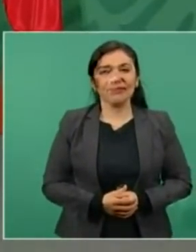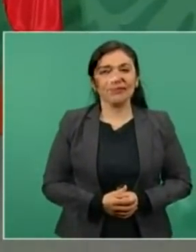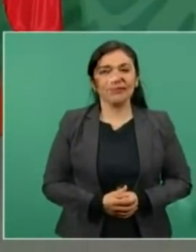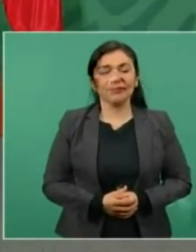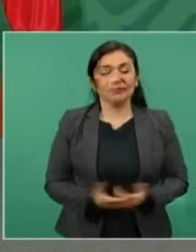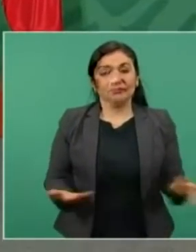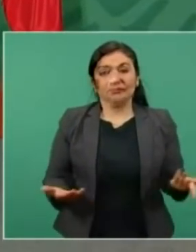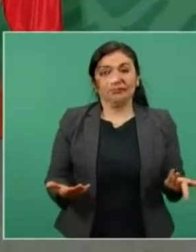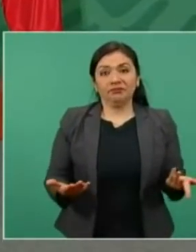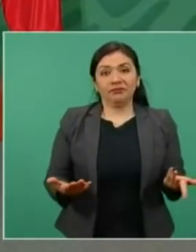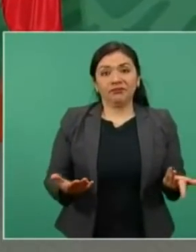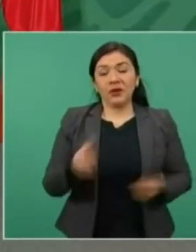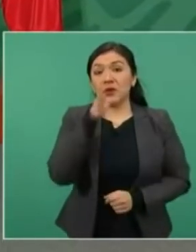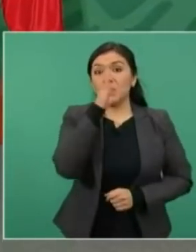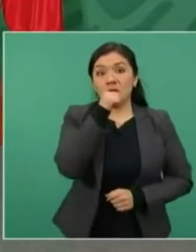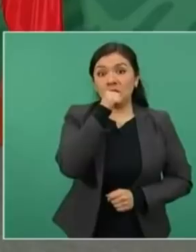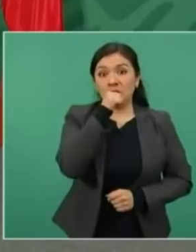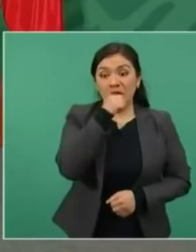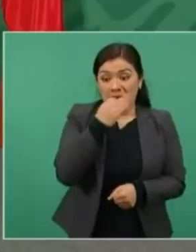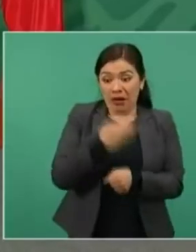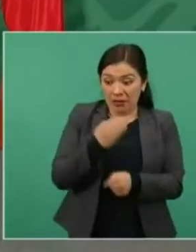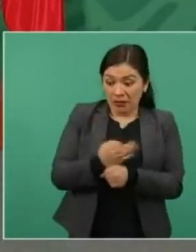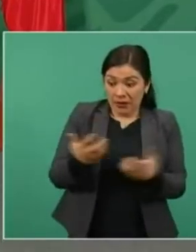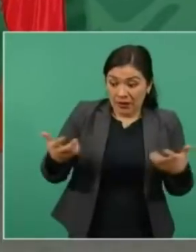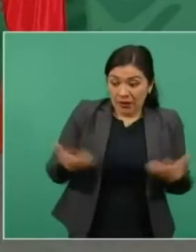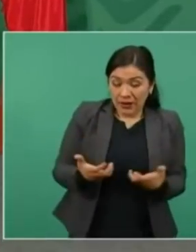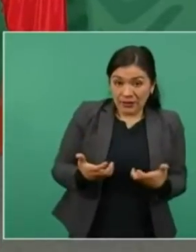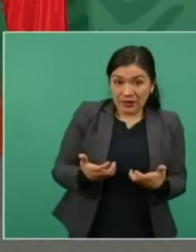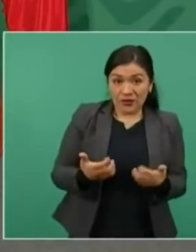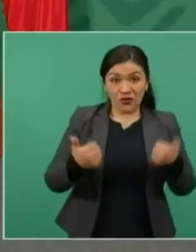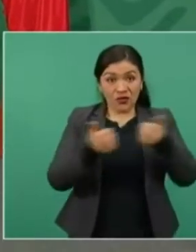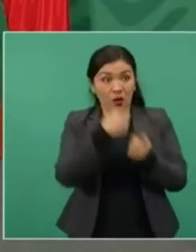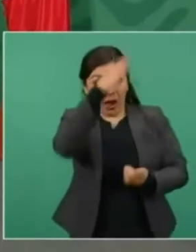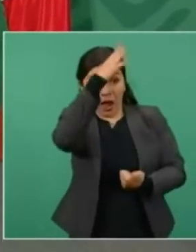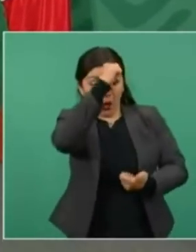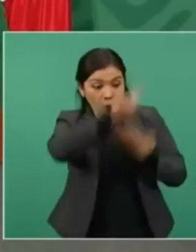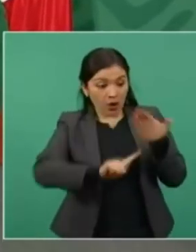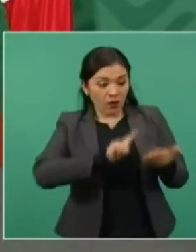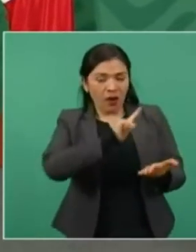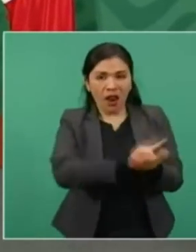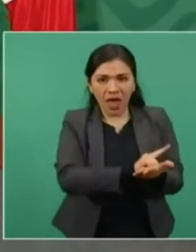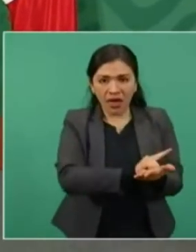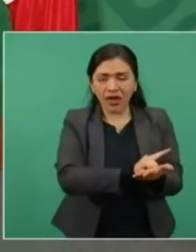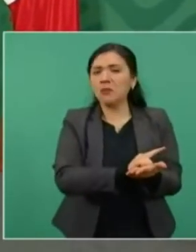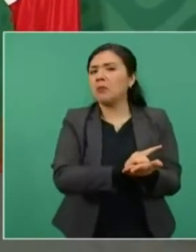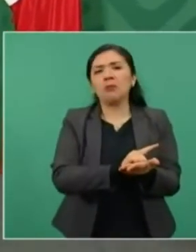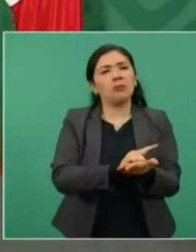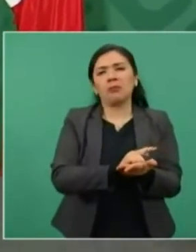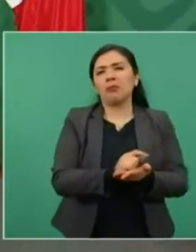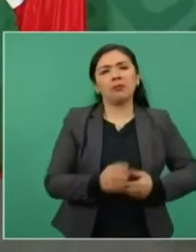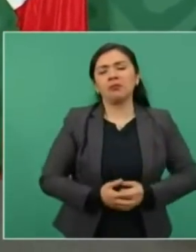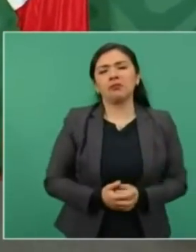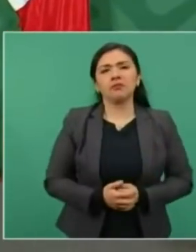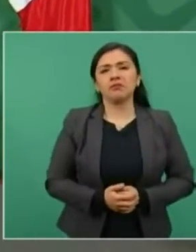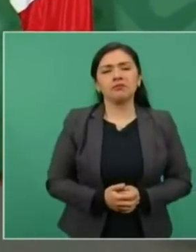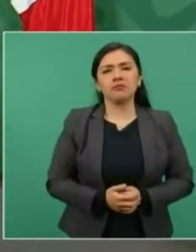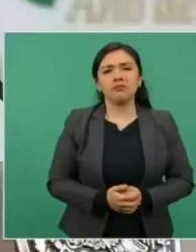no podría hacerse legalmente y